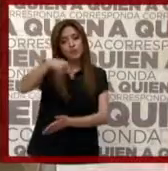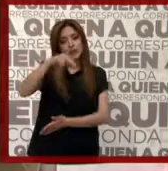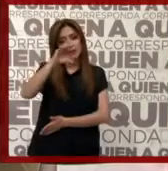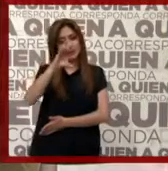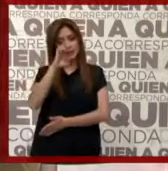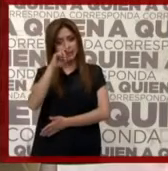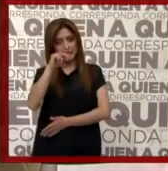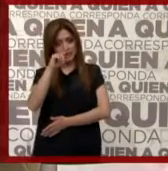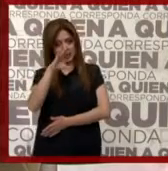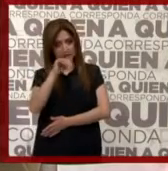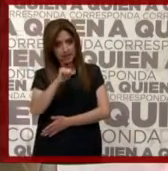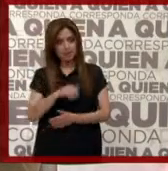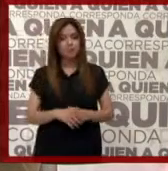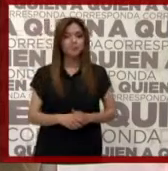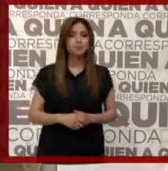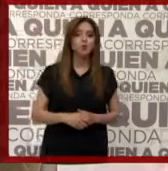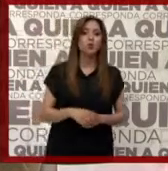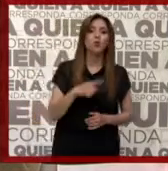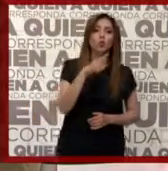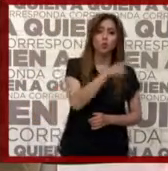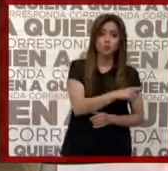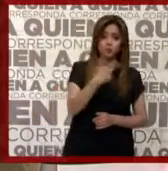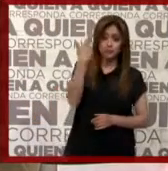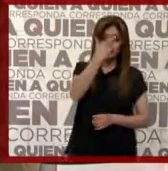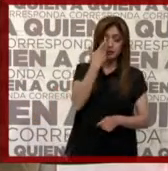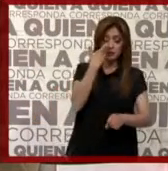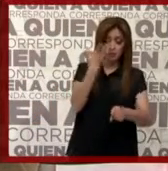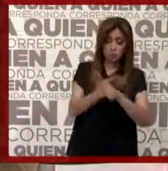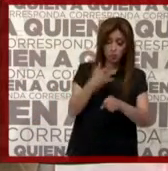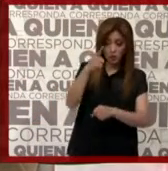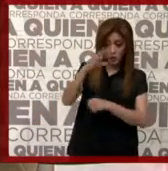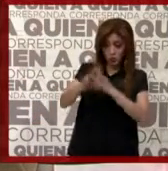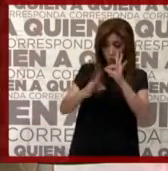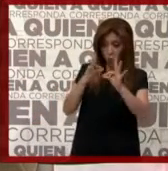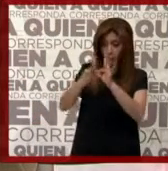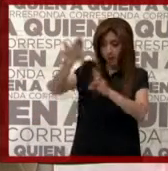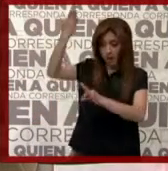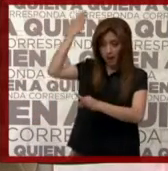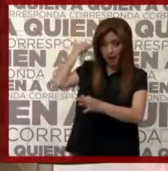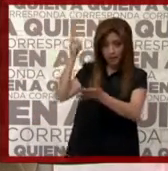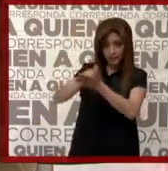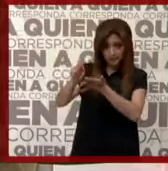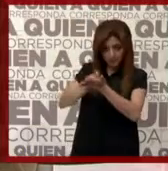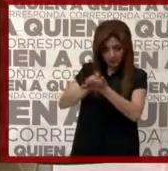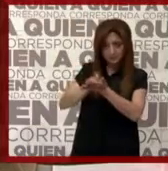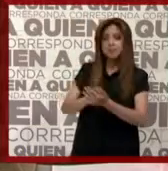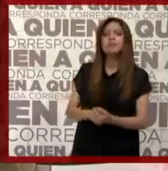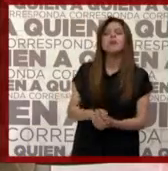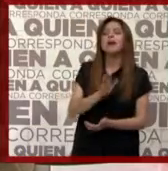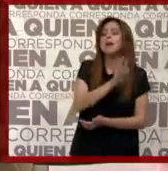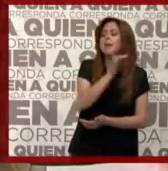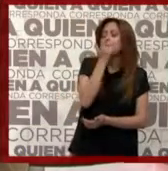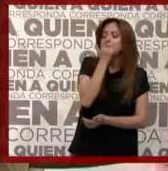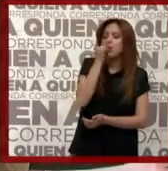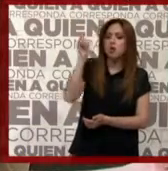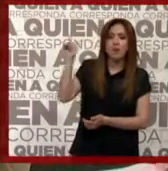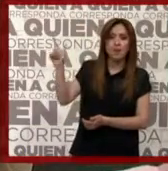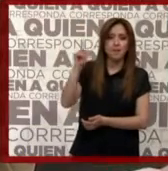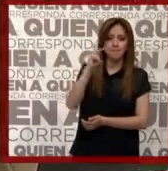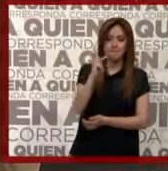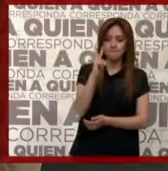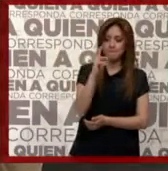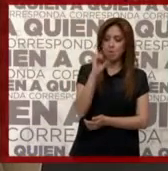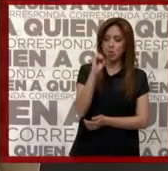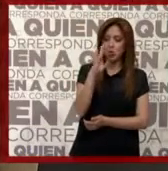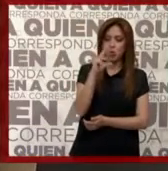usted desea que se cumplan tenemos que saber hay una instrucción si tú levantas un acta en procuraduría por